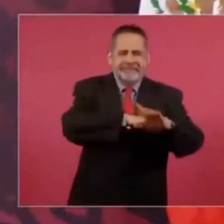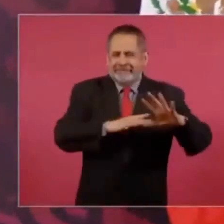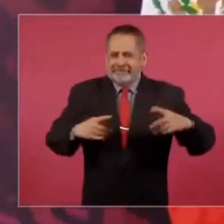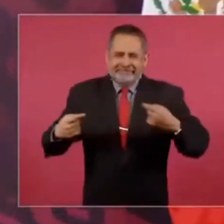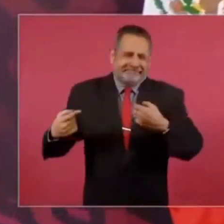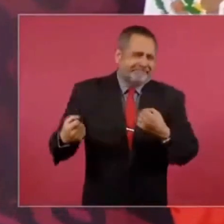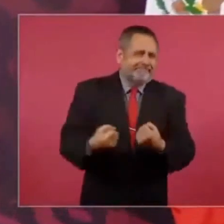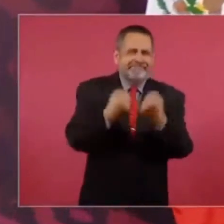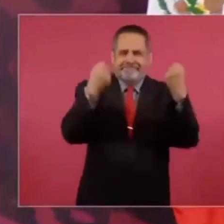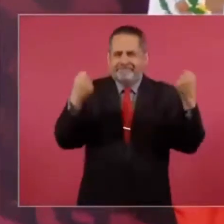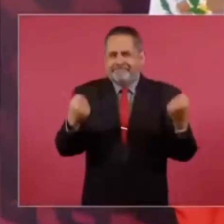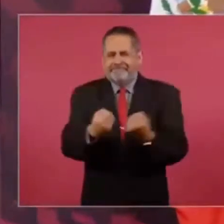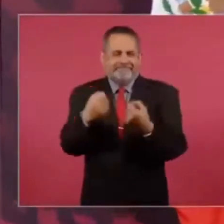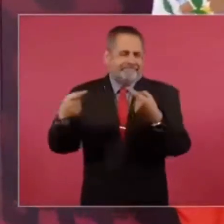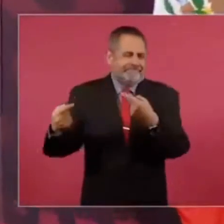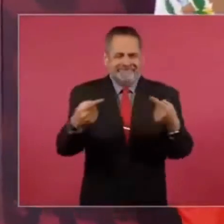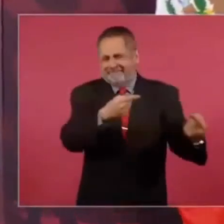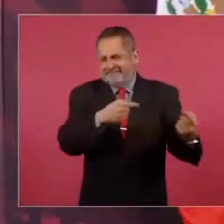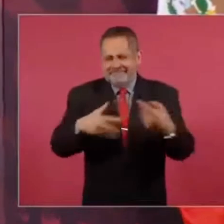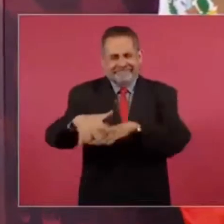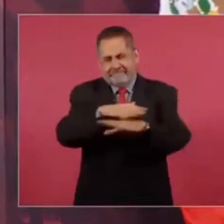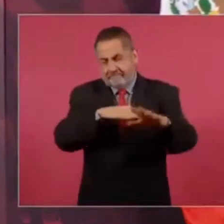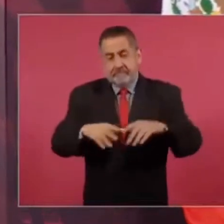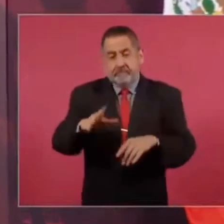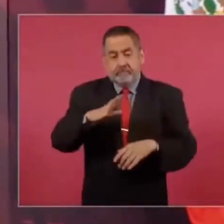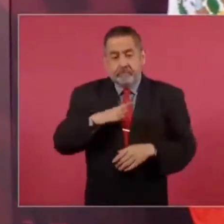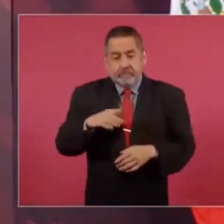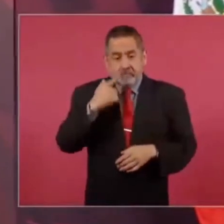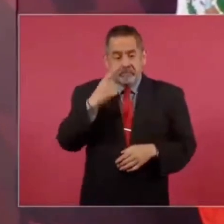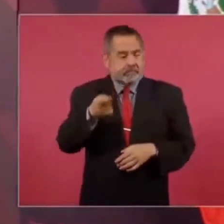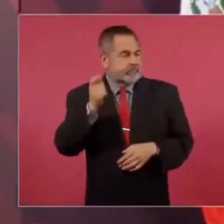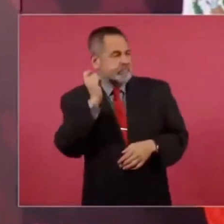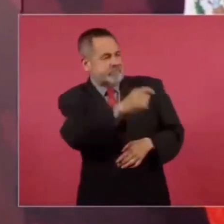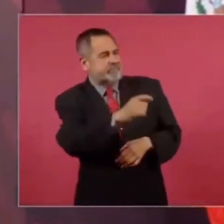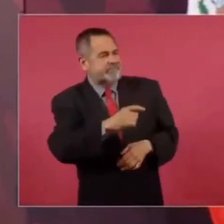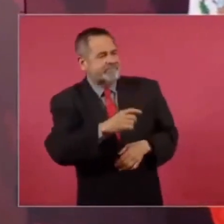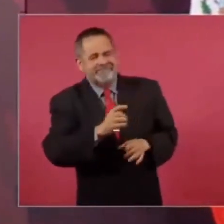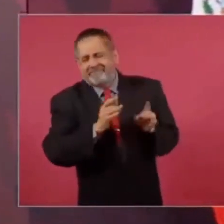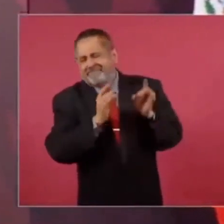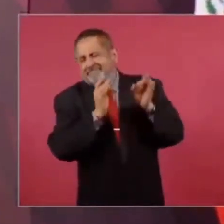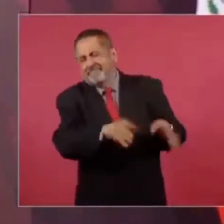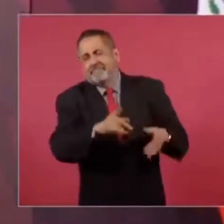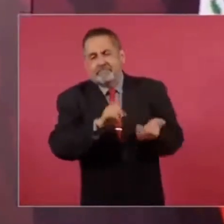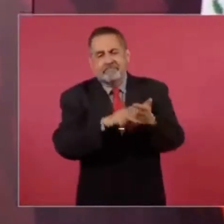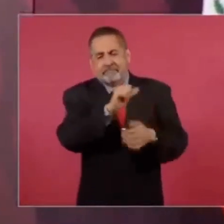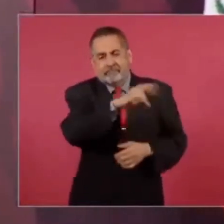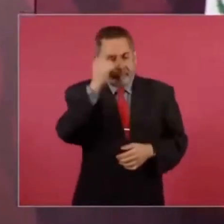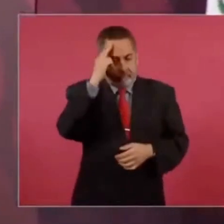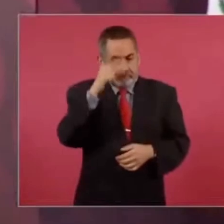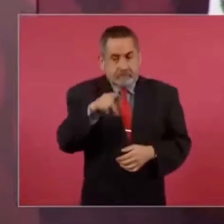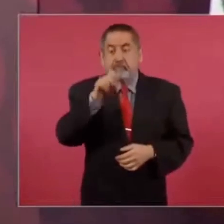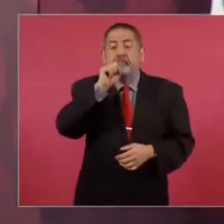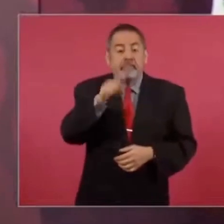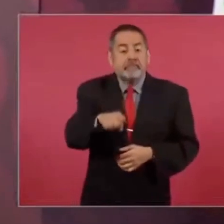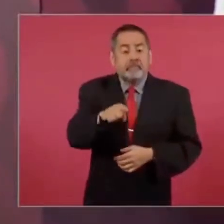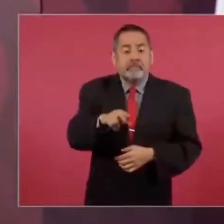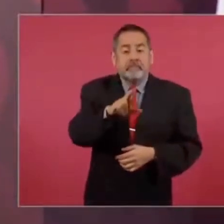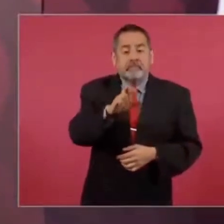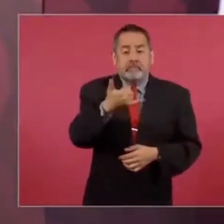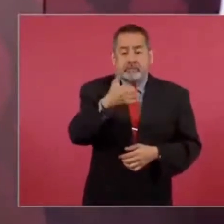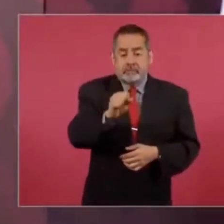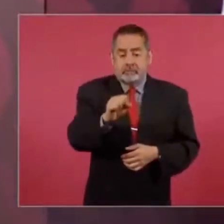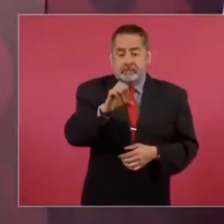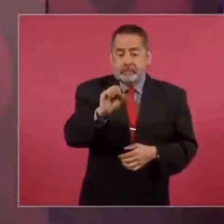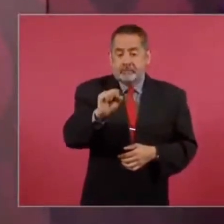de todo lo que tenía que ver con el régimen, que hasta este Reyes Espíndola, que era